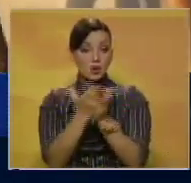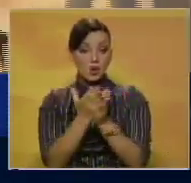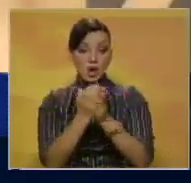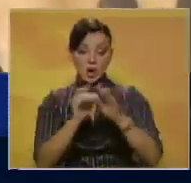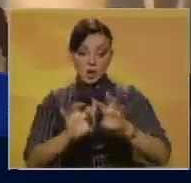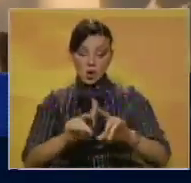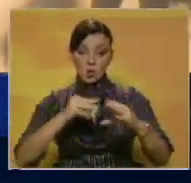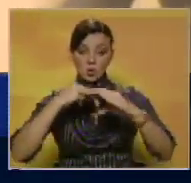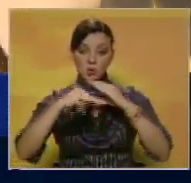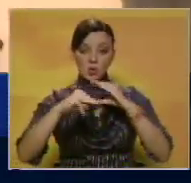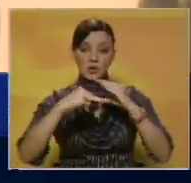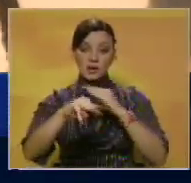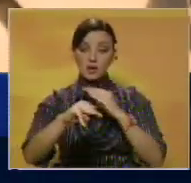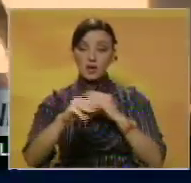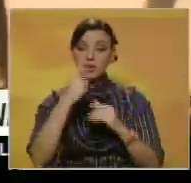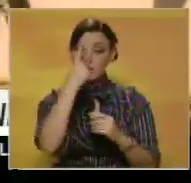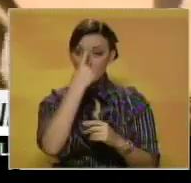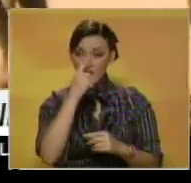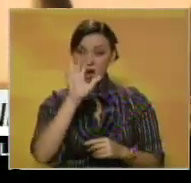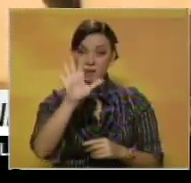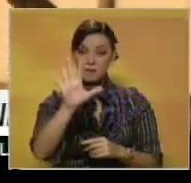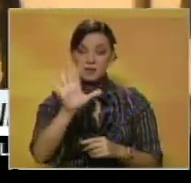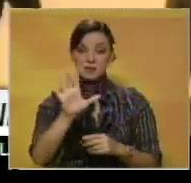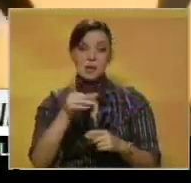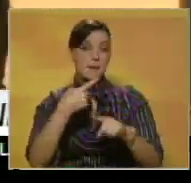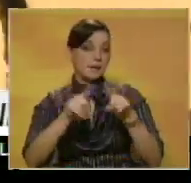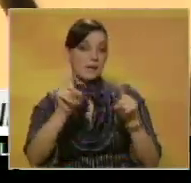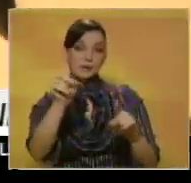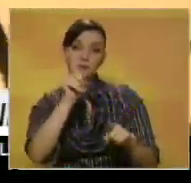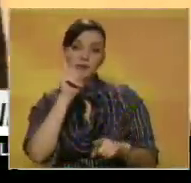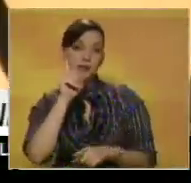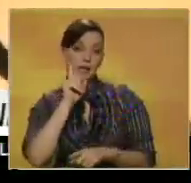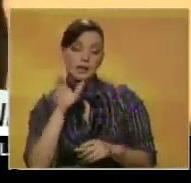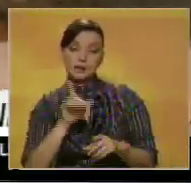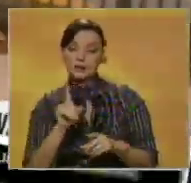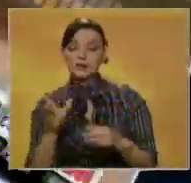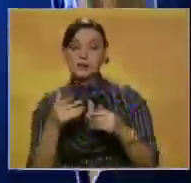un correo electrónico, amenaza que resultó ser falsa.